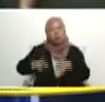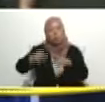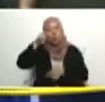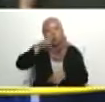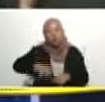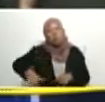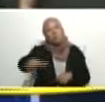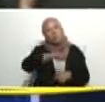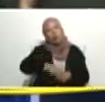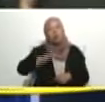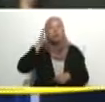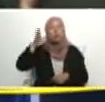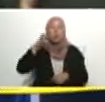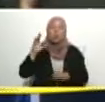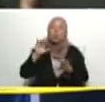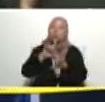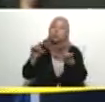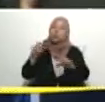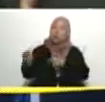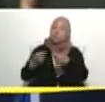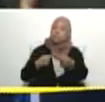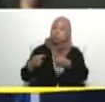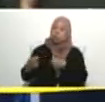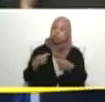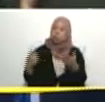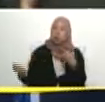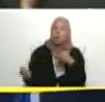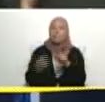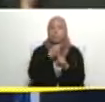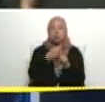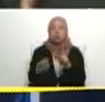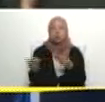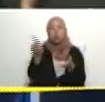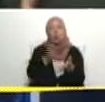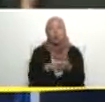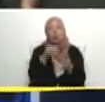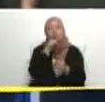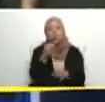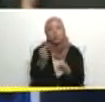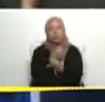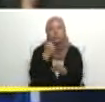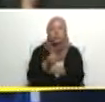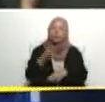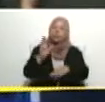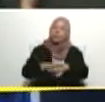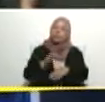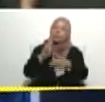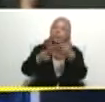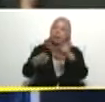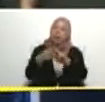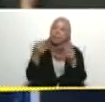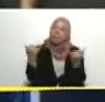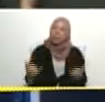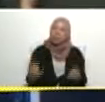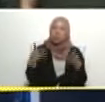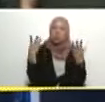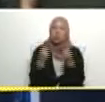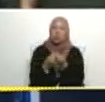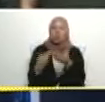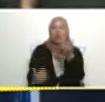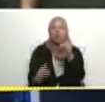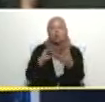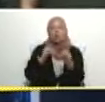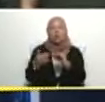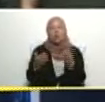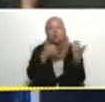pueblo para no caer en provocaciones violentas, reiteramos el llamado a la paz, la concordia y